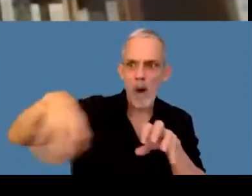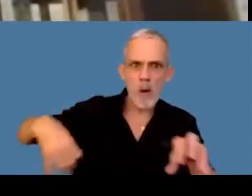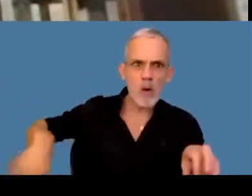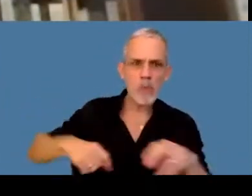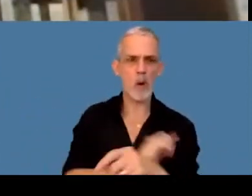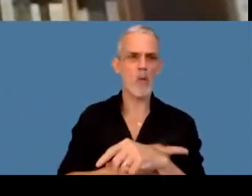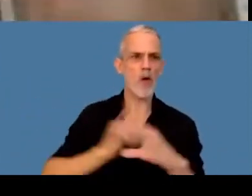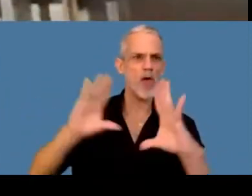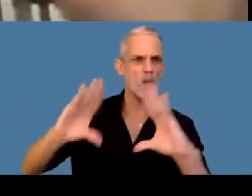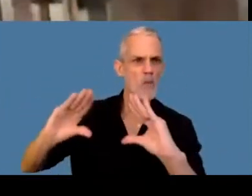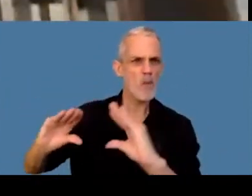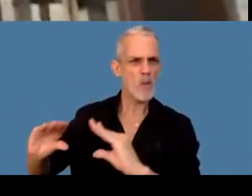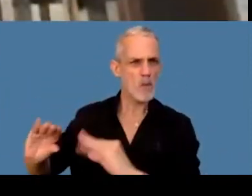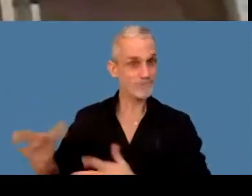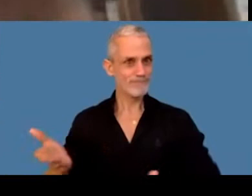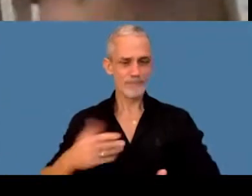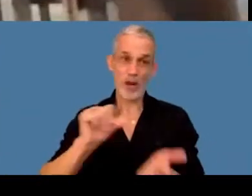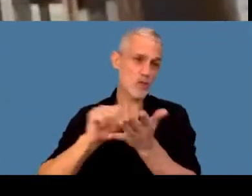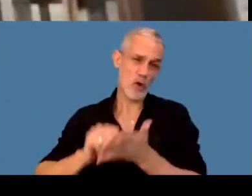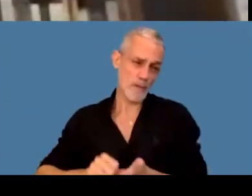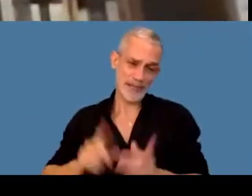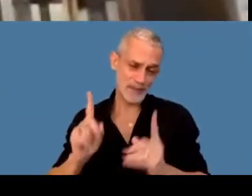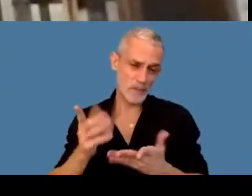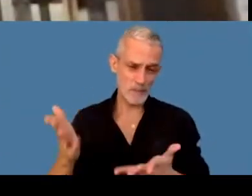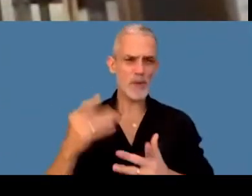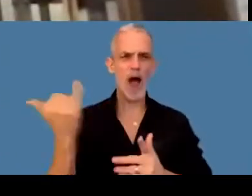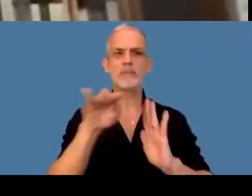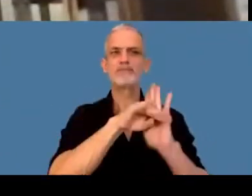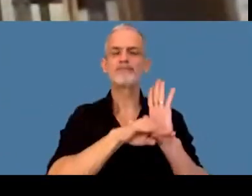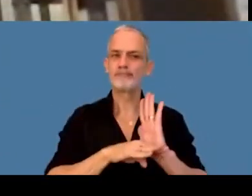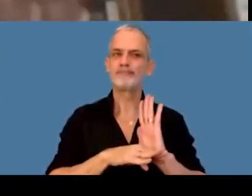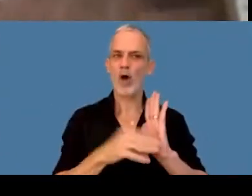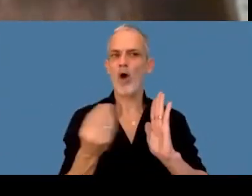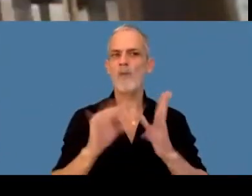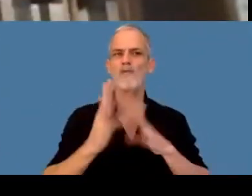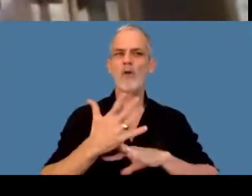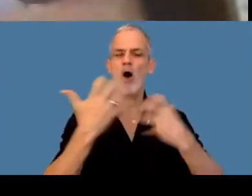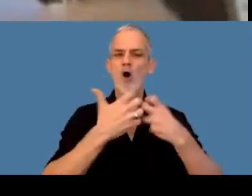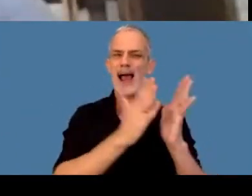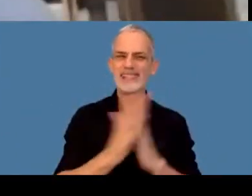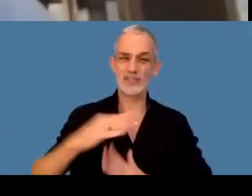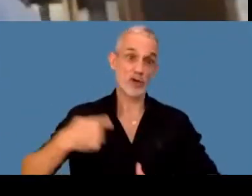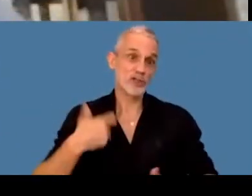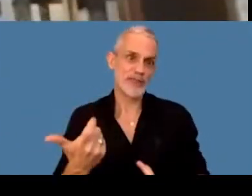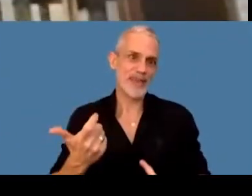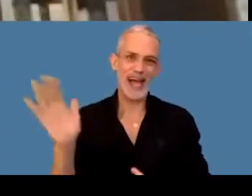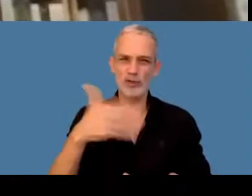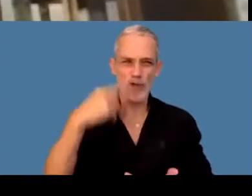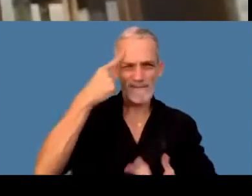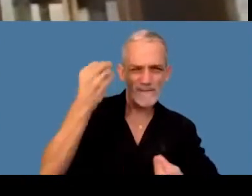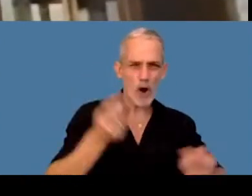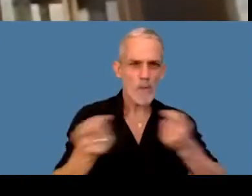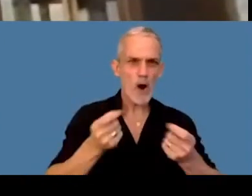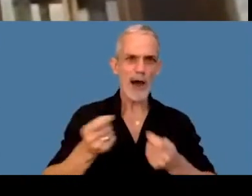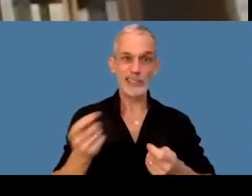Y en todos los países, ya lo he mencionado, está regulada la organización sindical, porque a todo el mundo le importa mucho regular a los